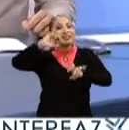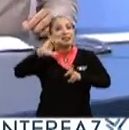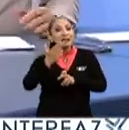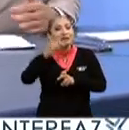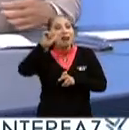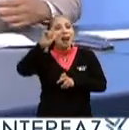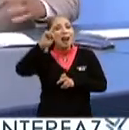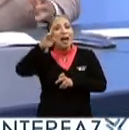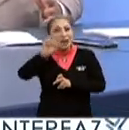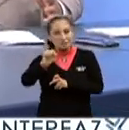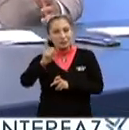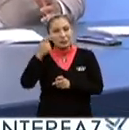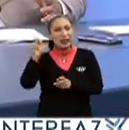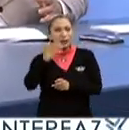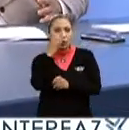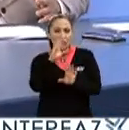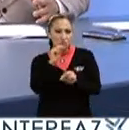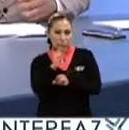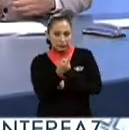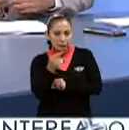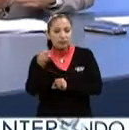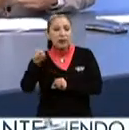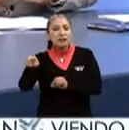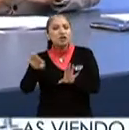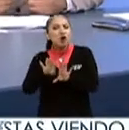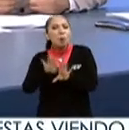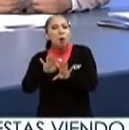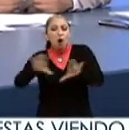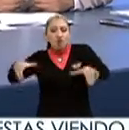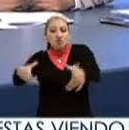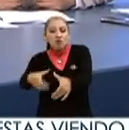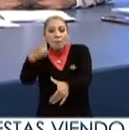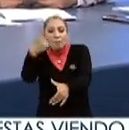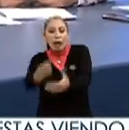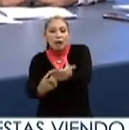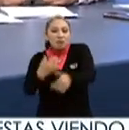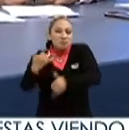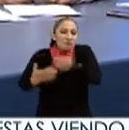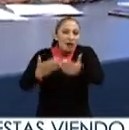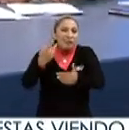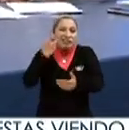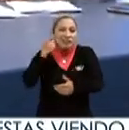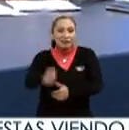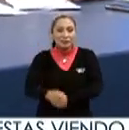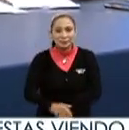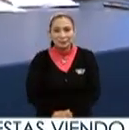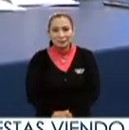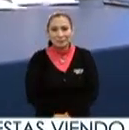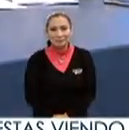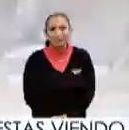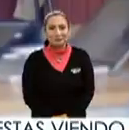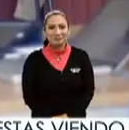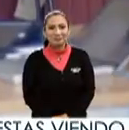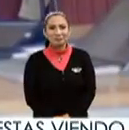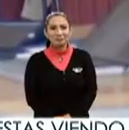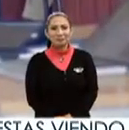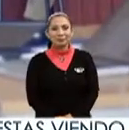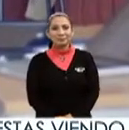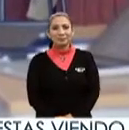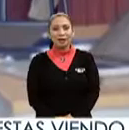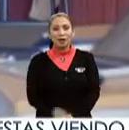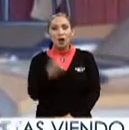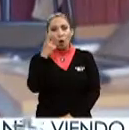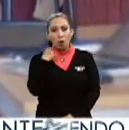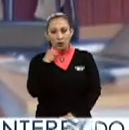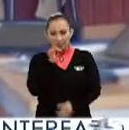Labs, que más que escuelas se han convertido en ecosistemas para la innovación. Vamos a ver de qué se trata.